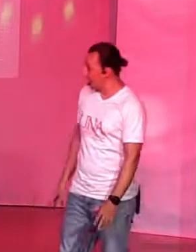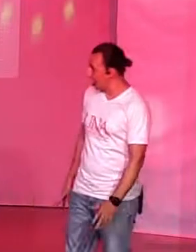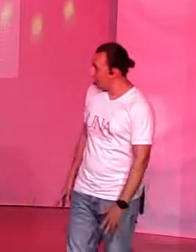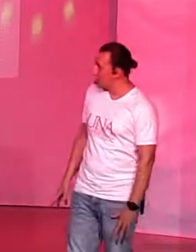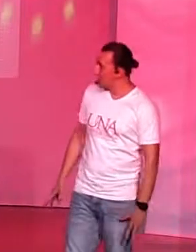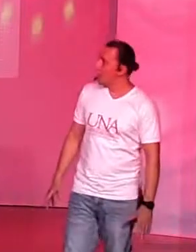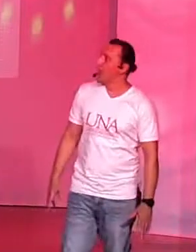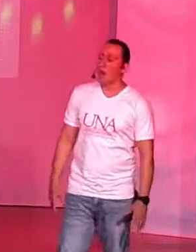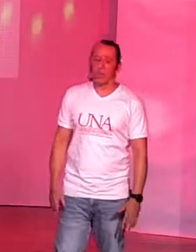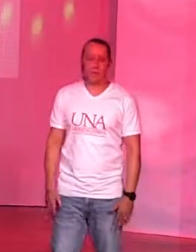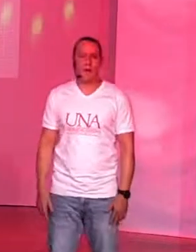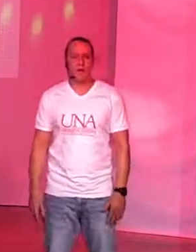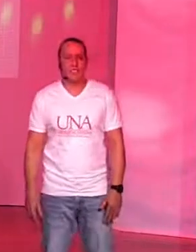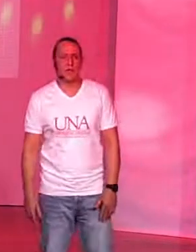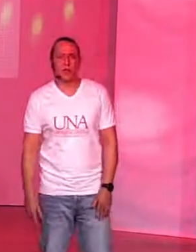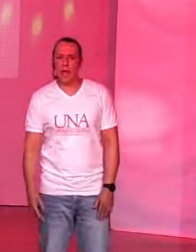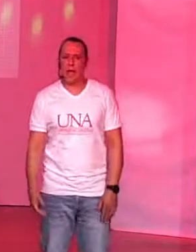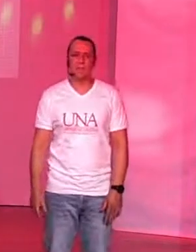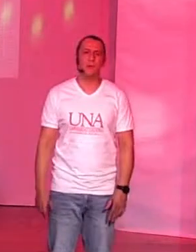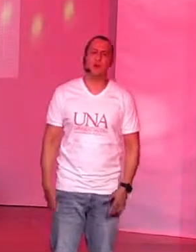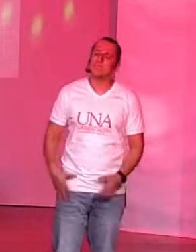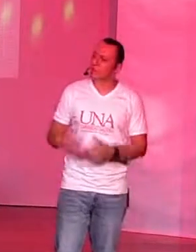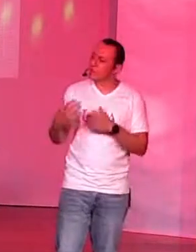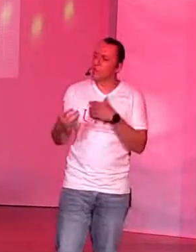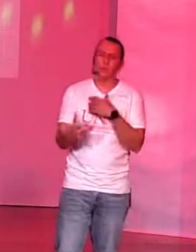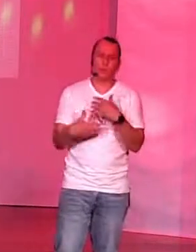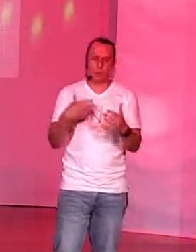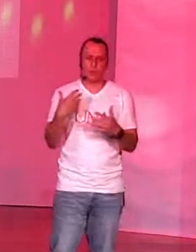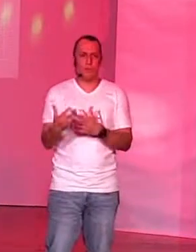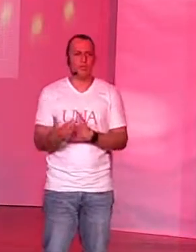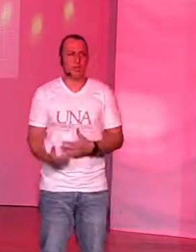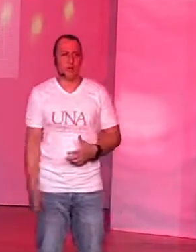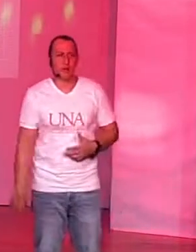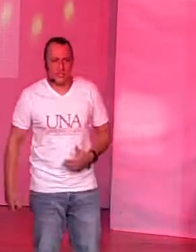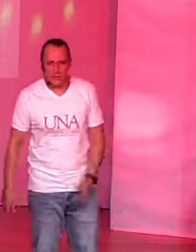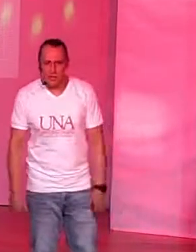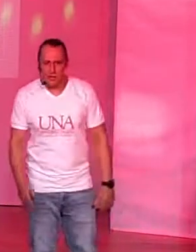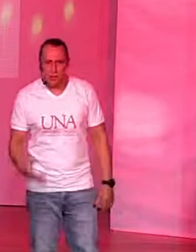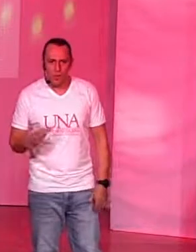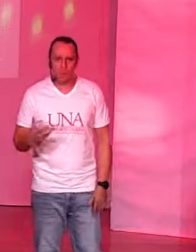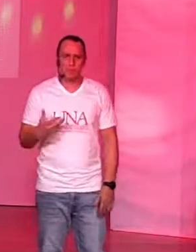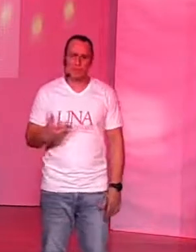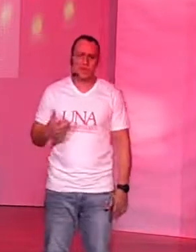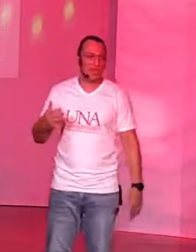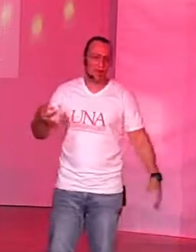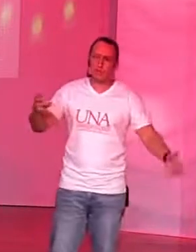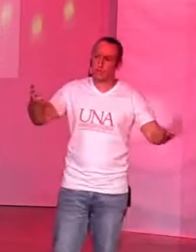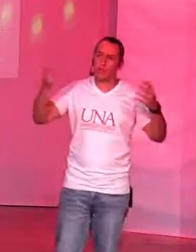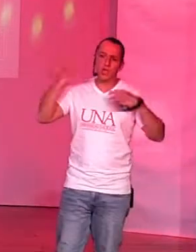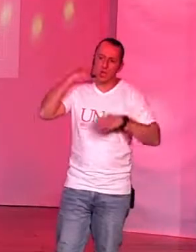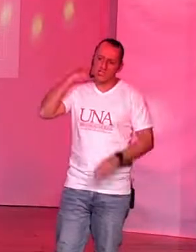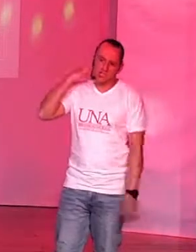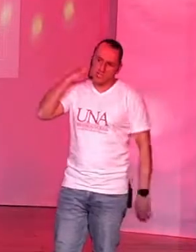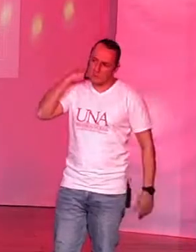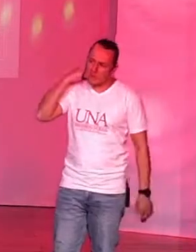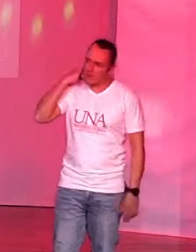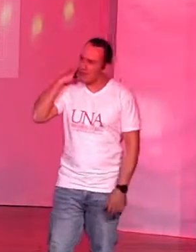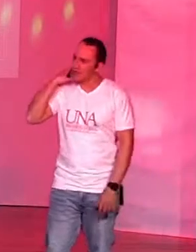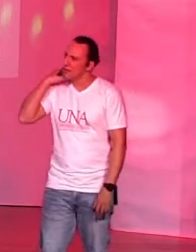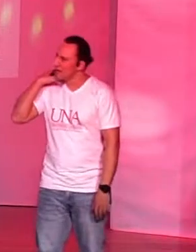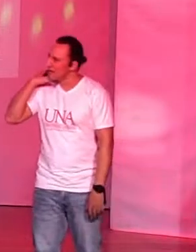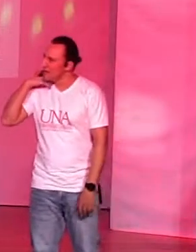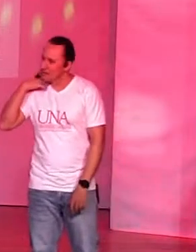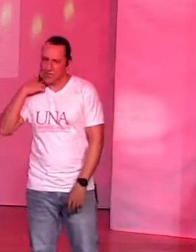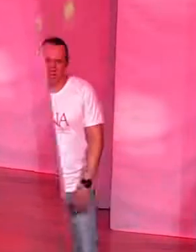última vez, ¿verdad, amigo? La última vez que se ponga de pie. Vamos. No lo estamos viendo, pero confiamos en que lo va a hacer. Excelente. Pónganse de pie. Aquí en auditorio ya todos están de